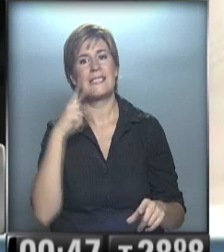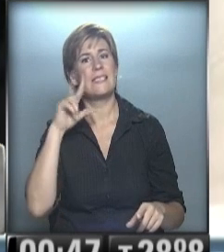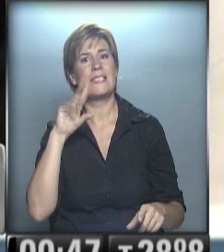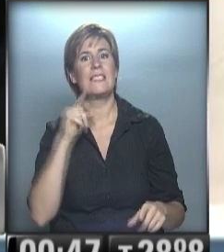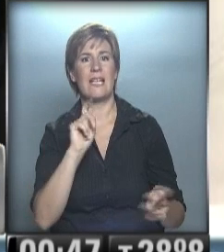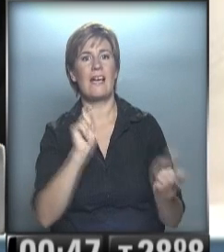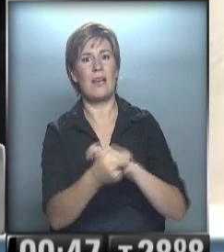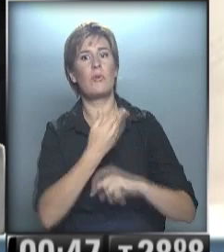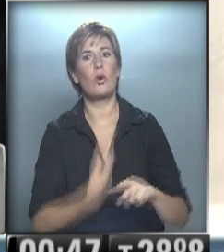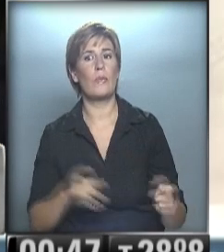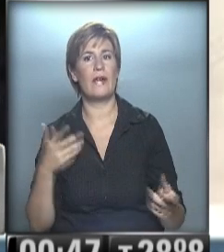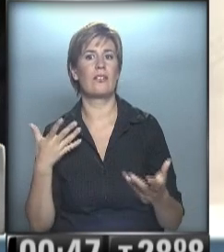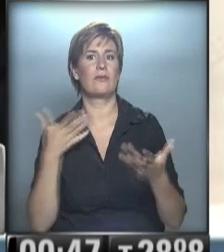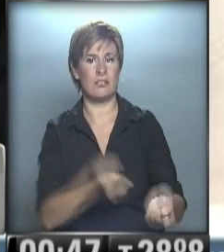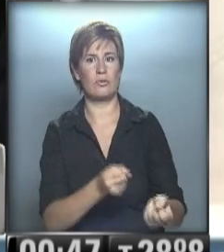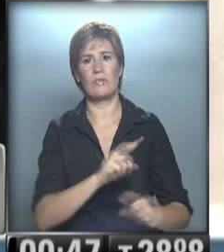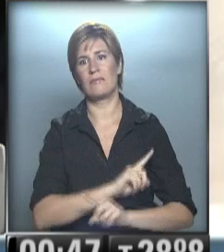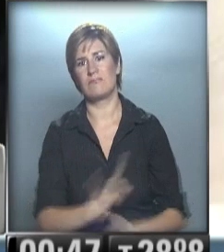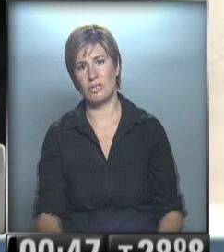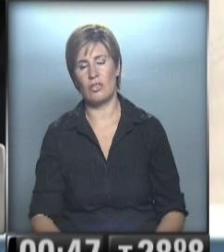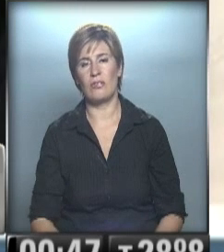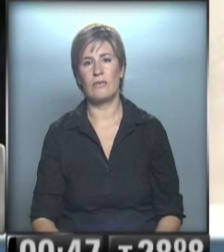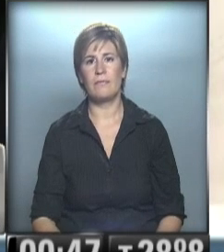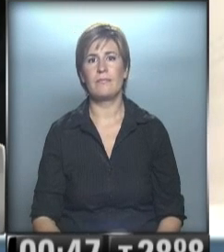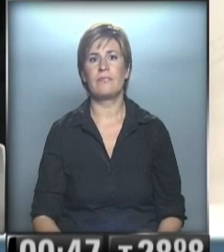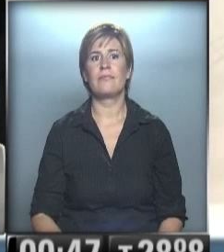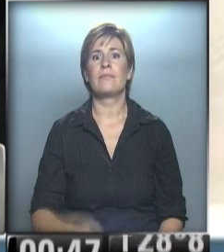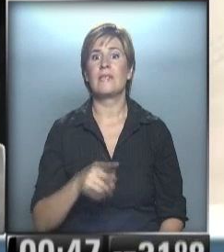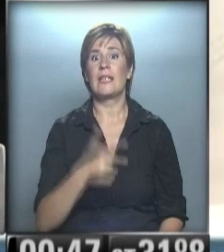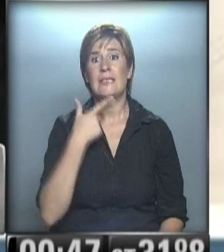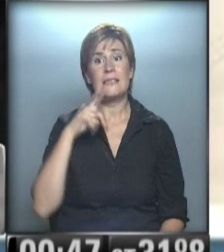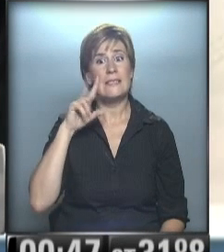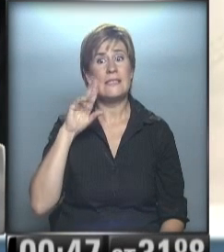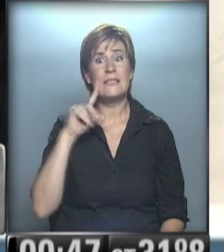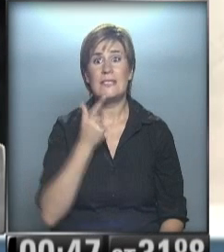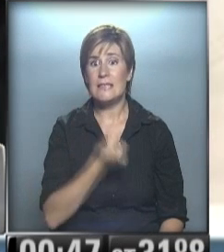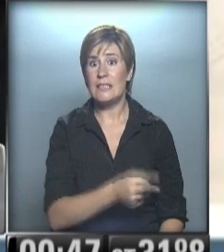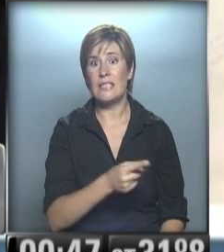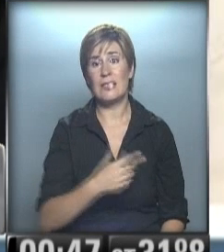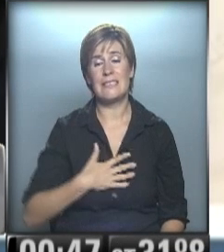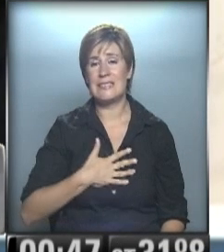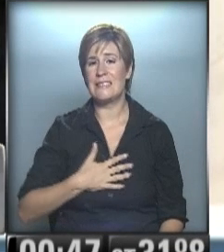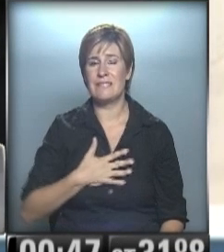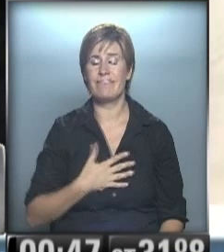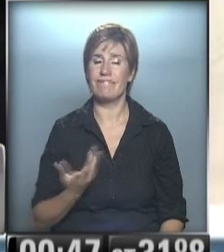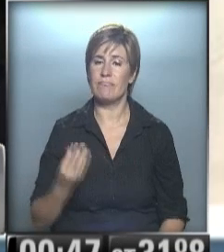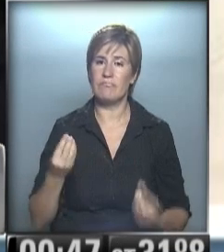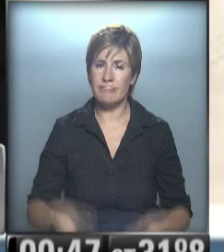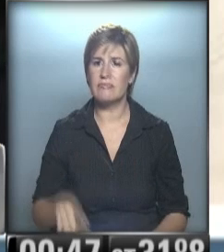Ki-moon, dijo estar profundamente decepcionado con la declaración de Irán, rechazando un comunicado adoptado por las